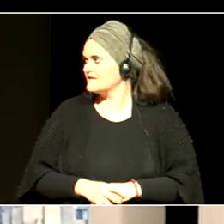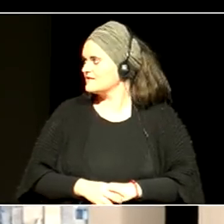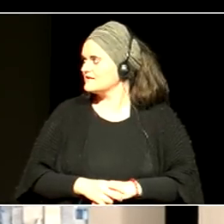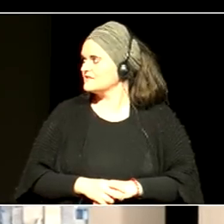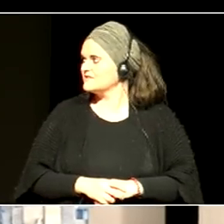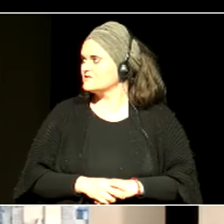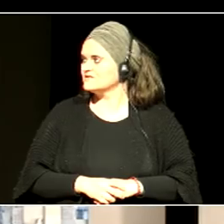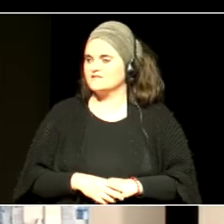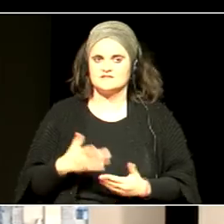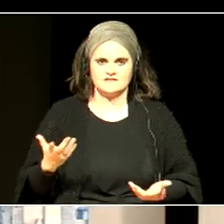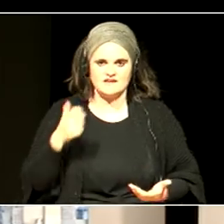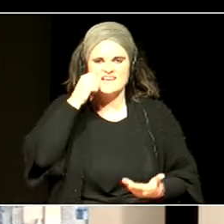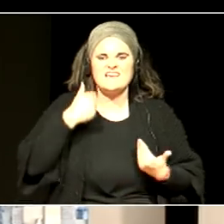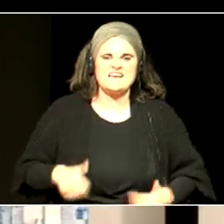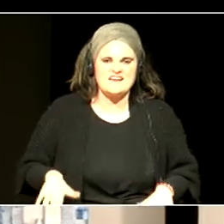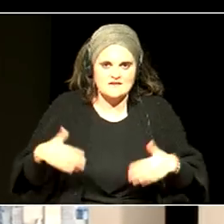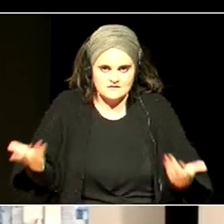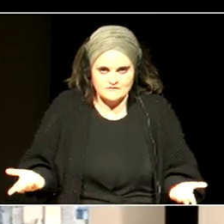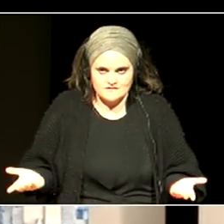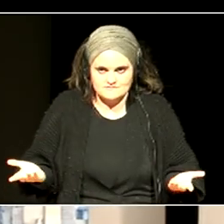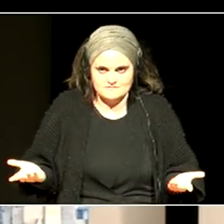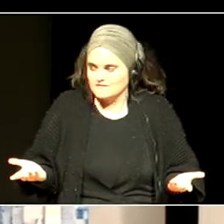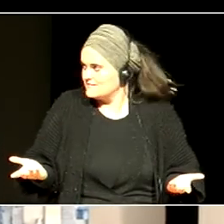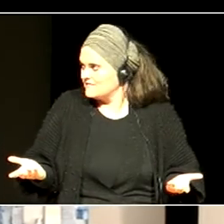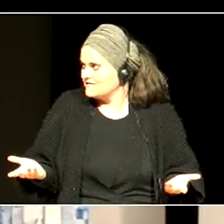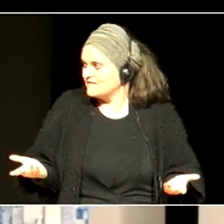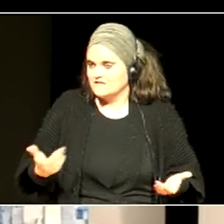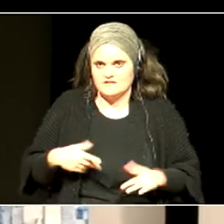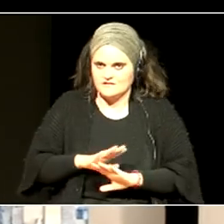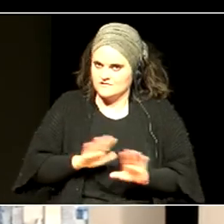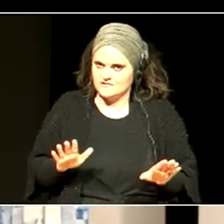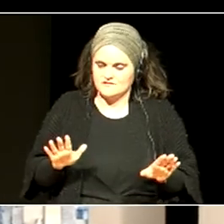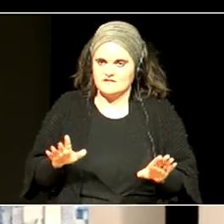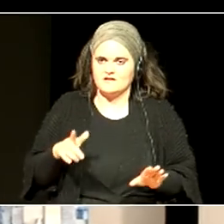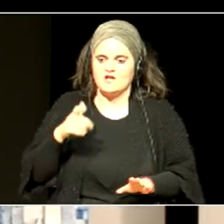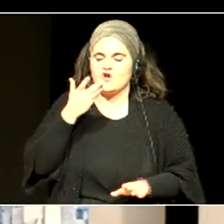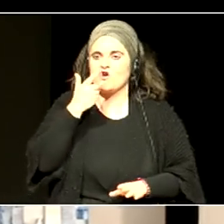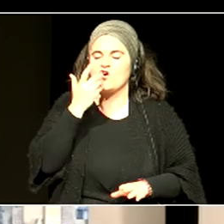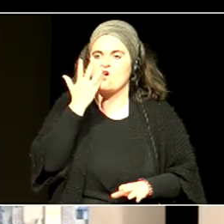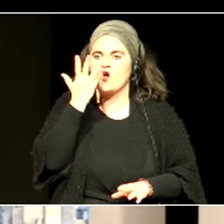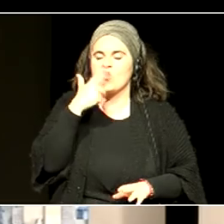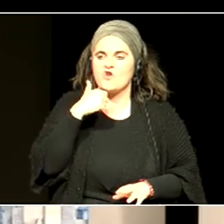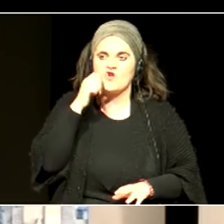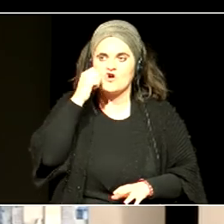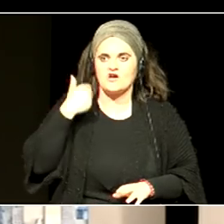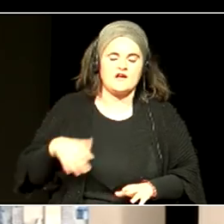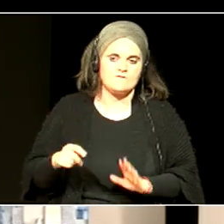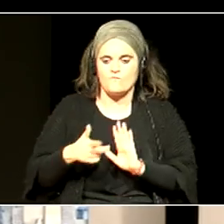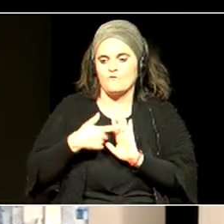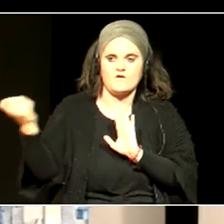carne qué carne qué carne oa Ari colore ord